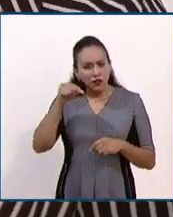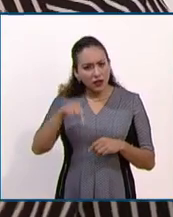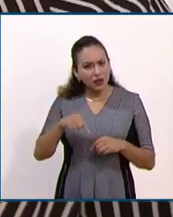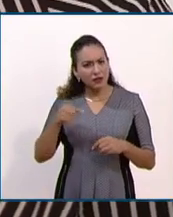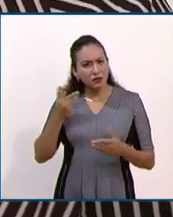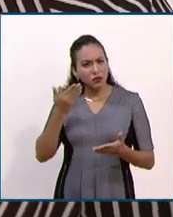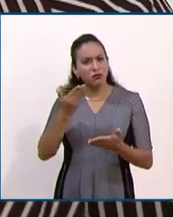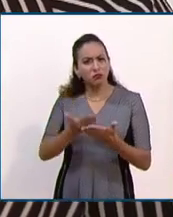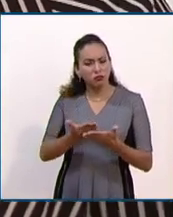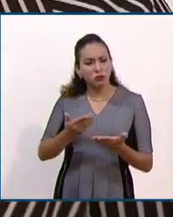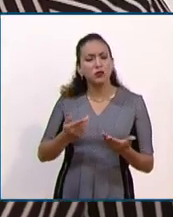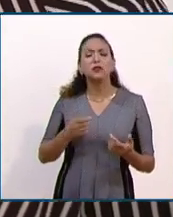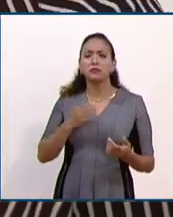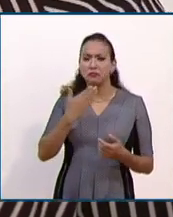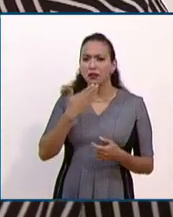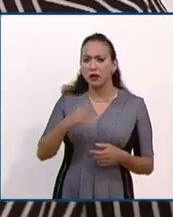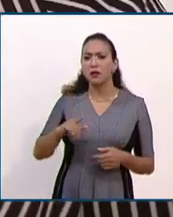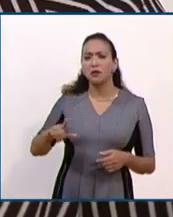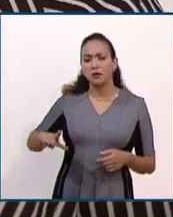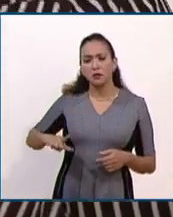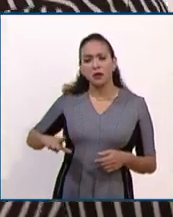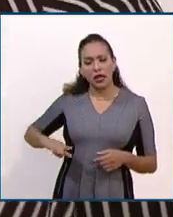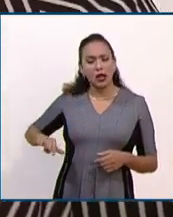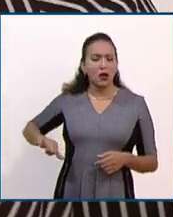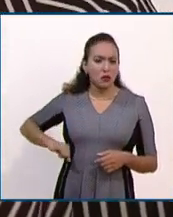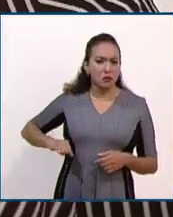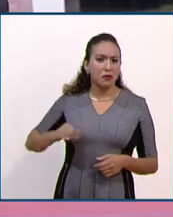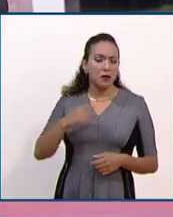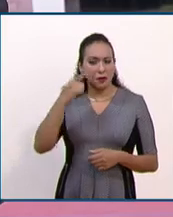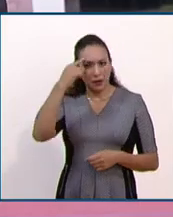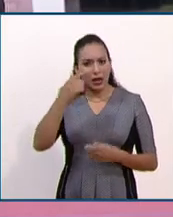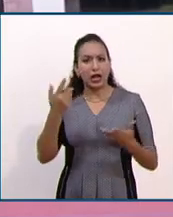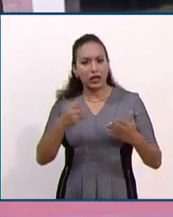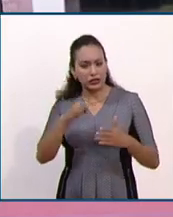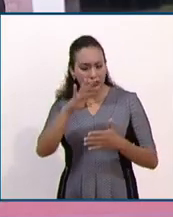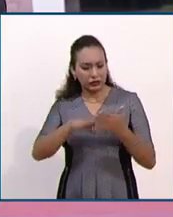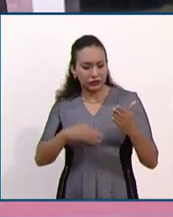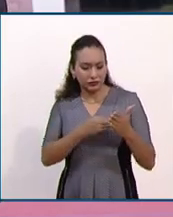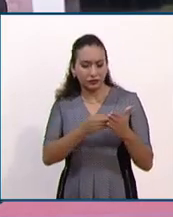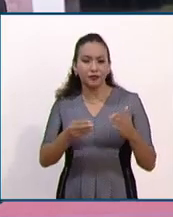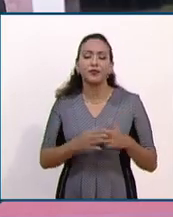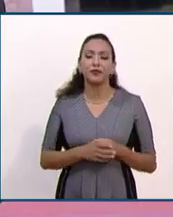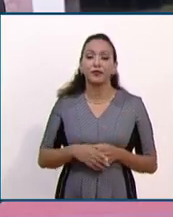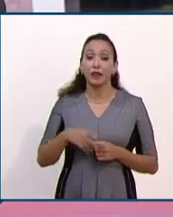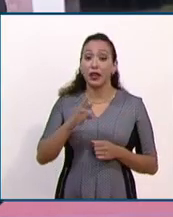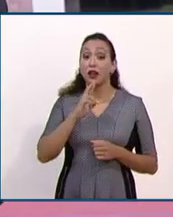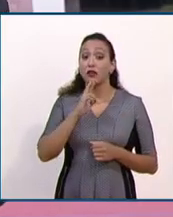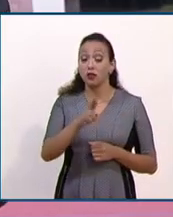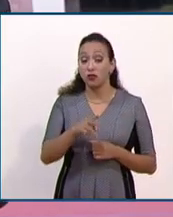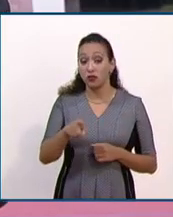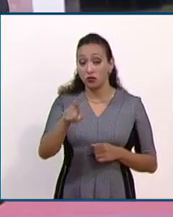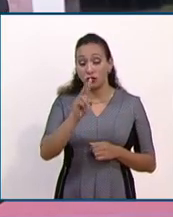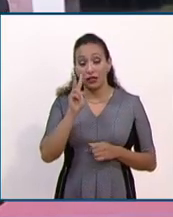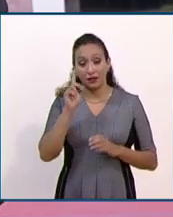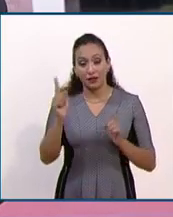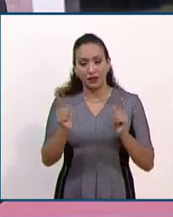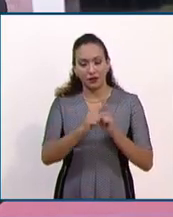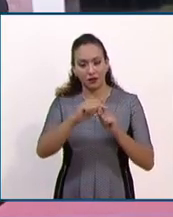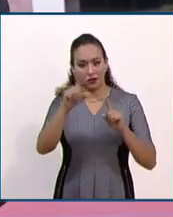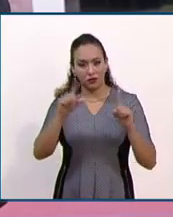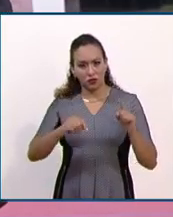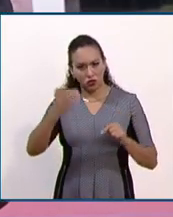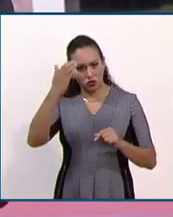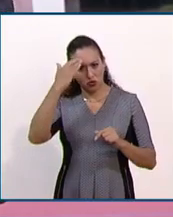criterios de lo que pudiera hacerse en algunos asuntos. Los resultados de estas sesiones del Encuentro Nacional se darán a